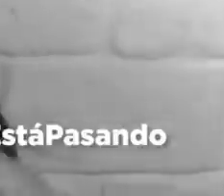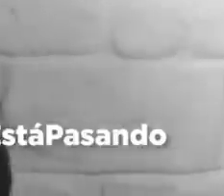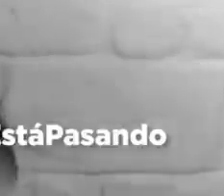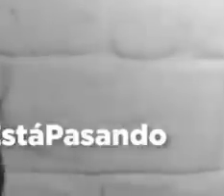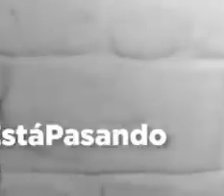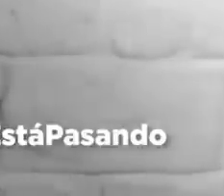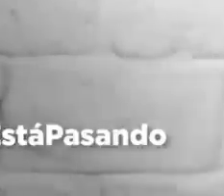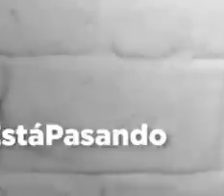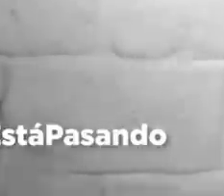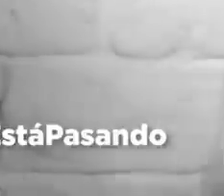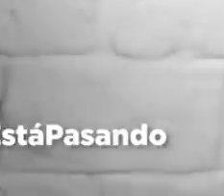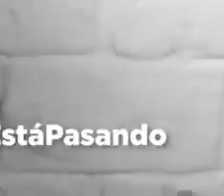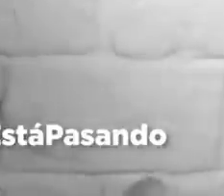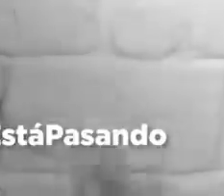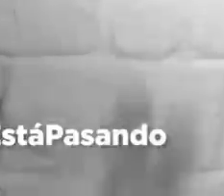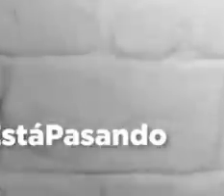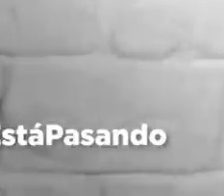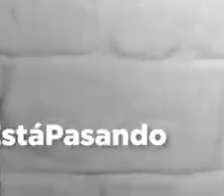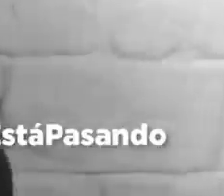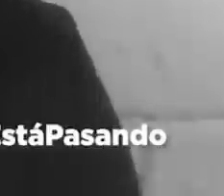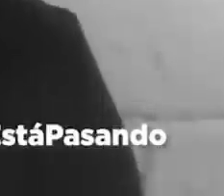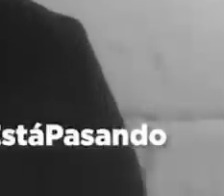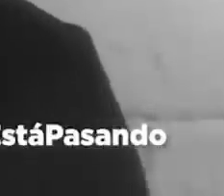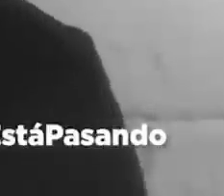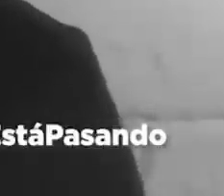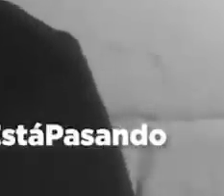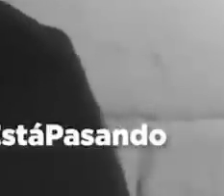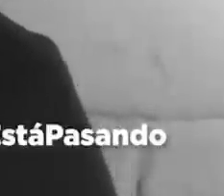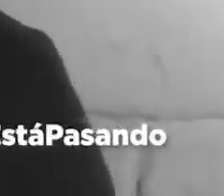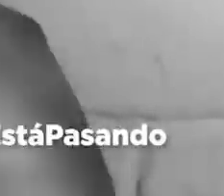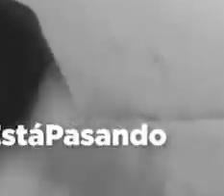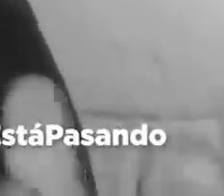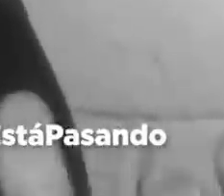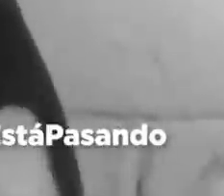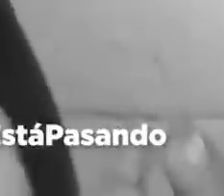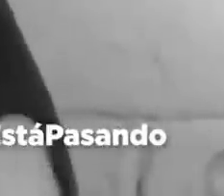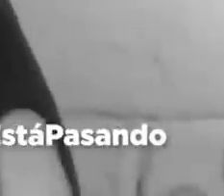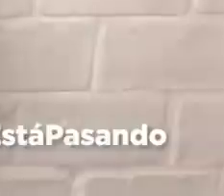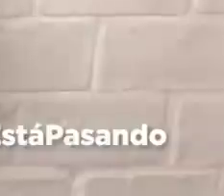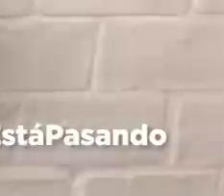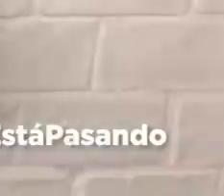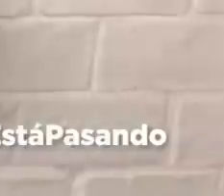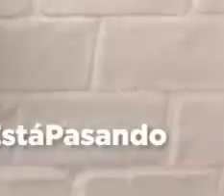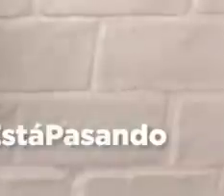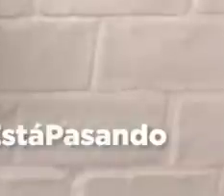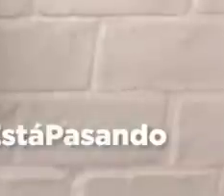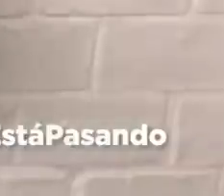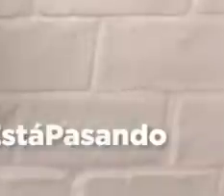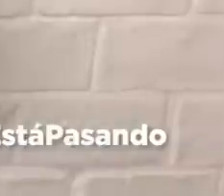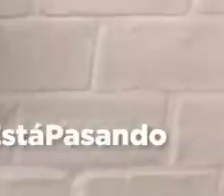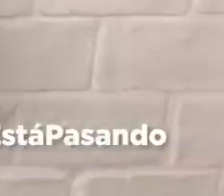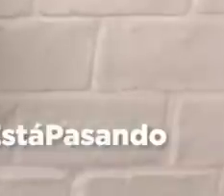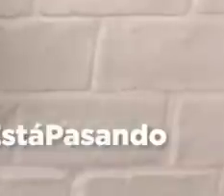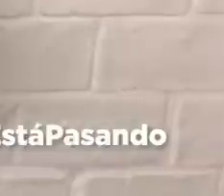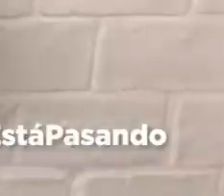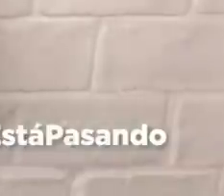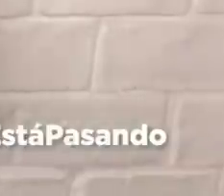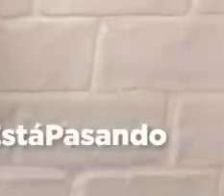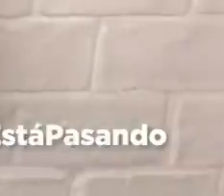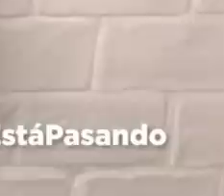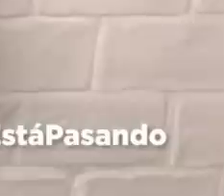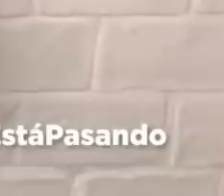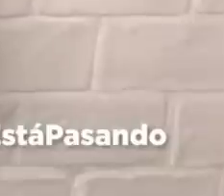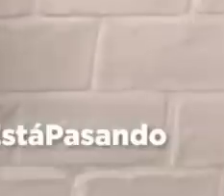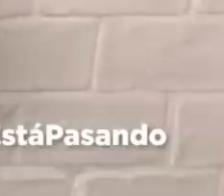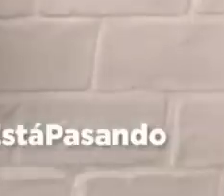vaya uno a saber desde hace cuánto. O sea, sale el suegro y entra el yerno. El único que se la comió toda y que lo usaron